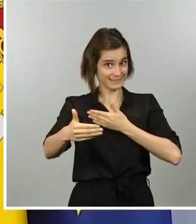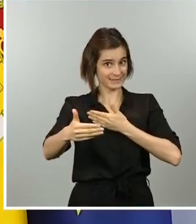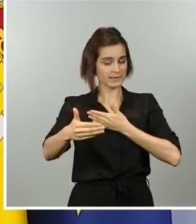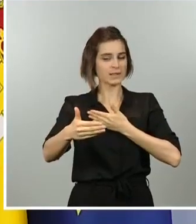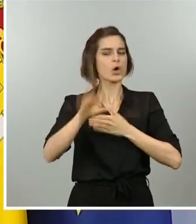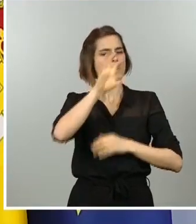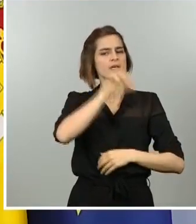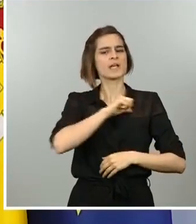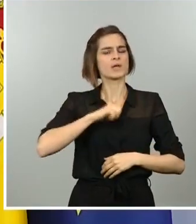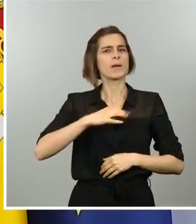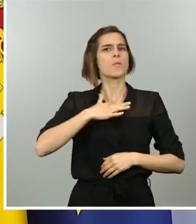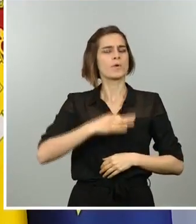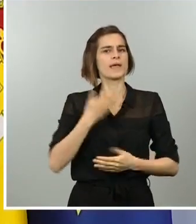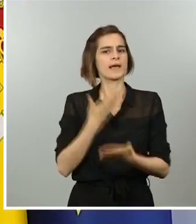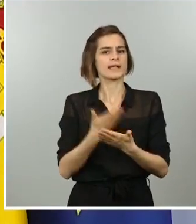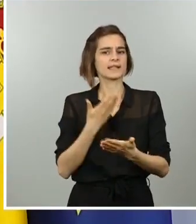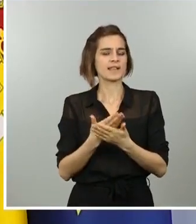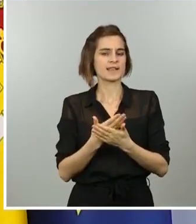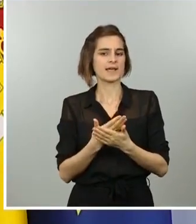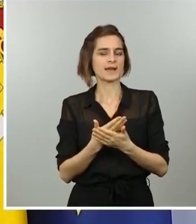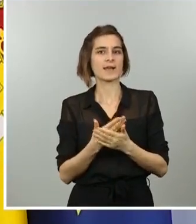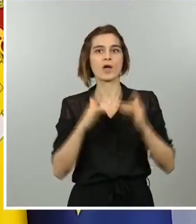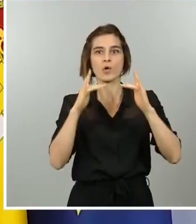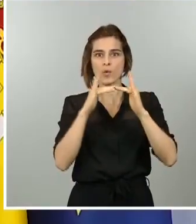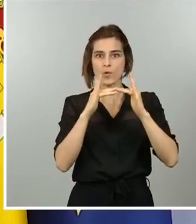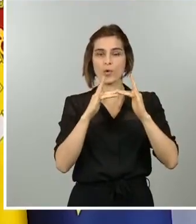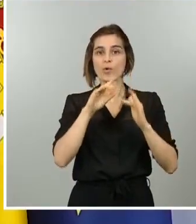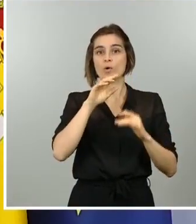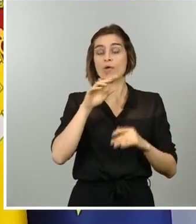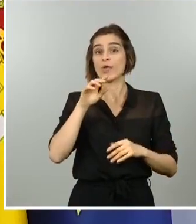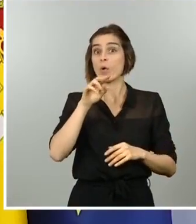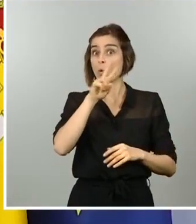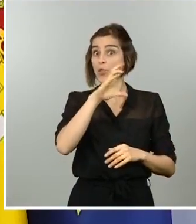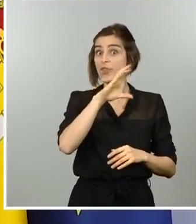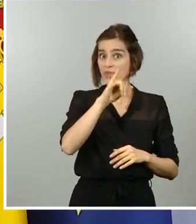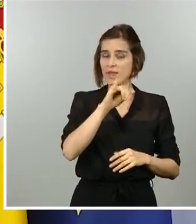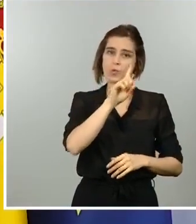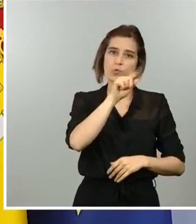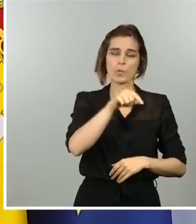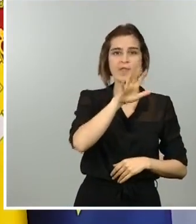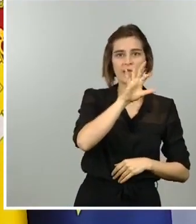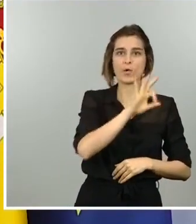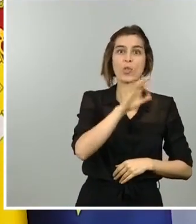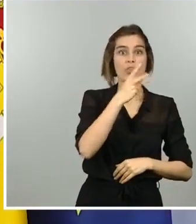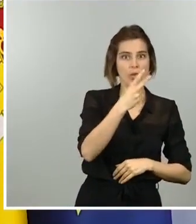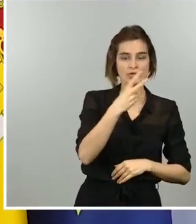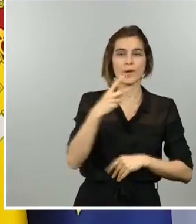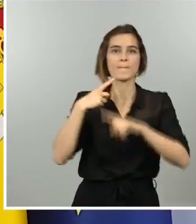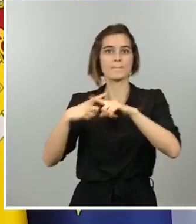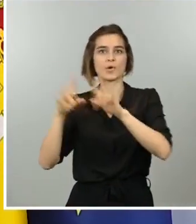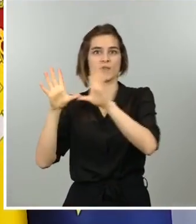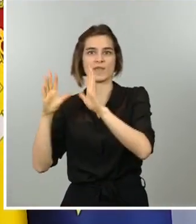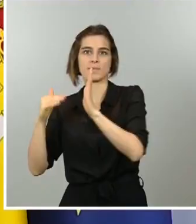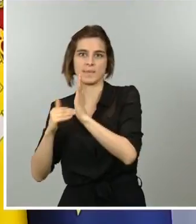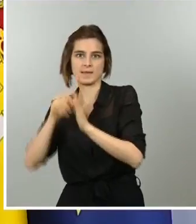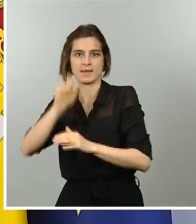hay entre 1,5 y 2 camas de cuidados intensivos por cada 10.000 habitantes. Es decir, que hay una capacidad de UCIs y que se